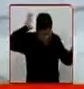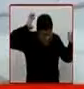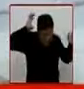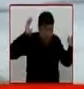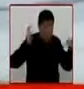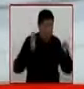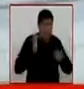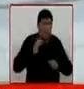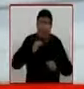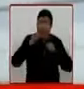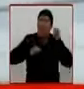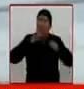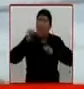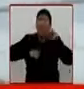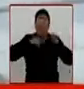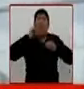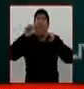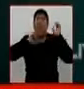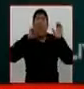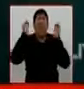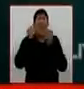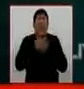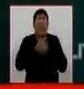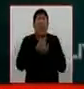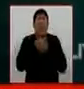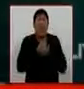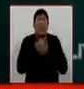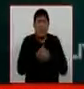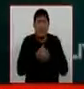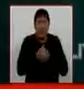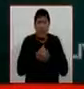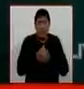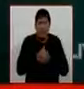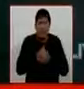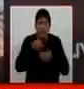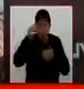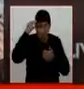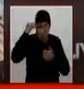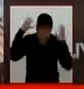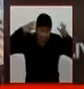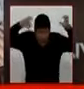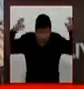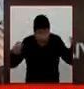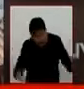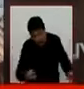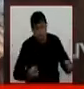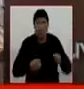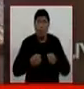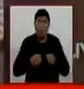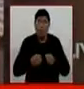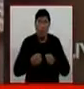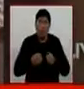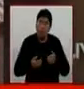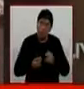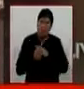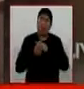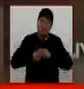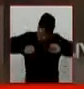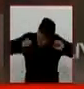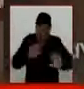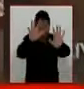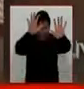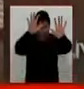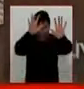y empieza, escucho gritos así, yo guardia, guardia, guardia, y él seguía gritando como loco. De pronto la lanza a ella,